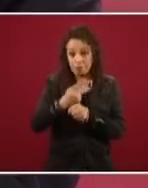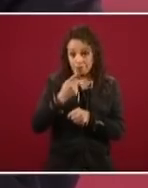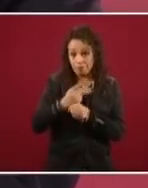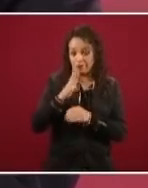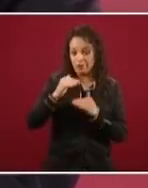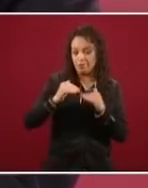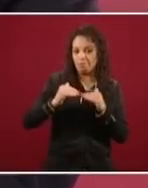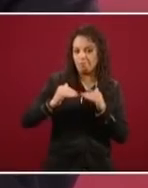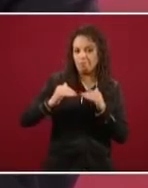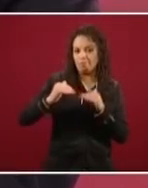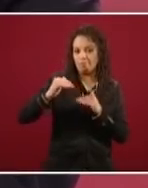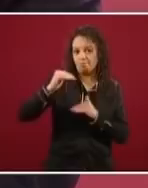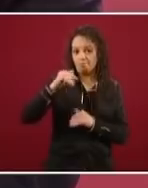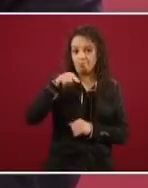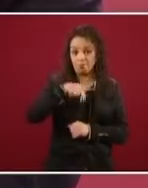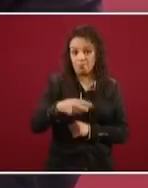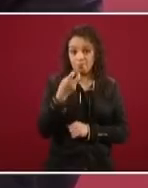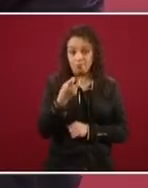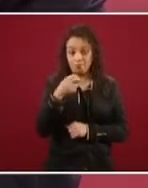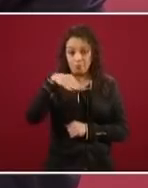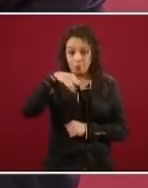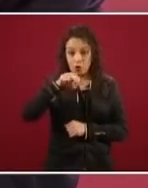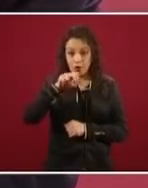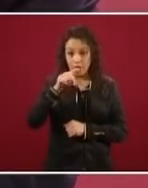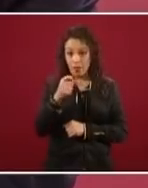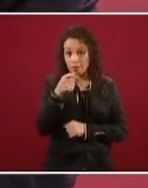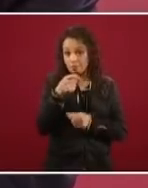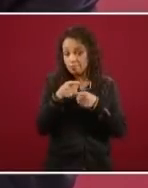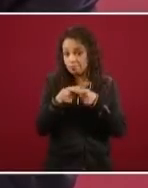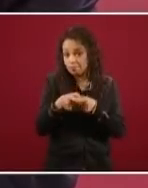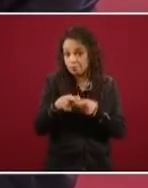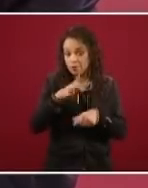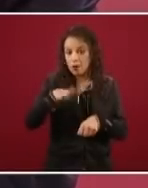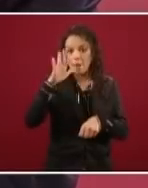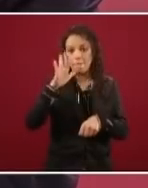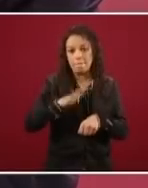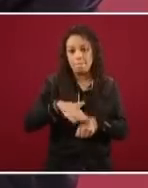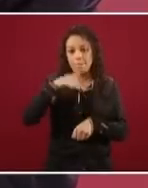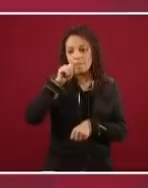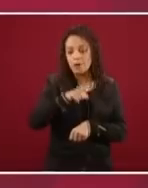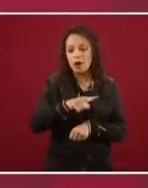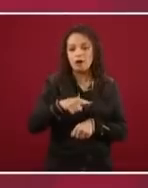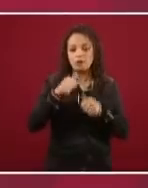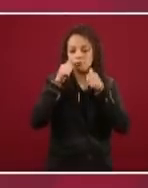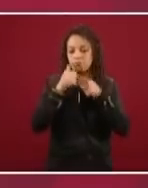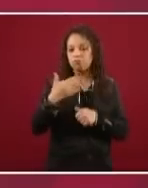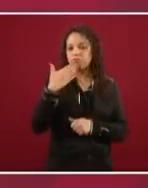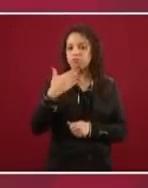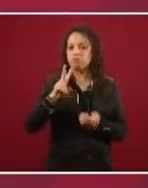en el mundo que más se ha apreciado con relación al dólar